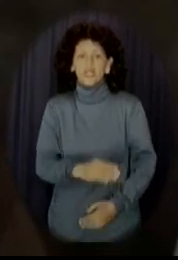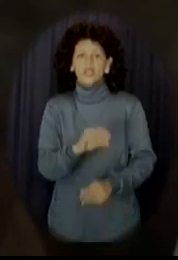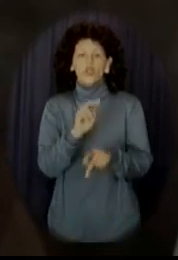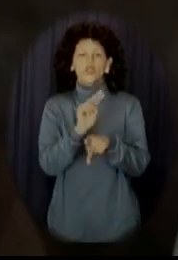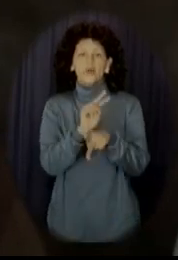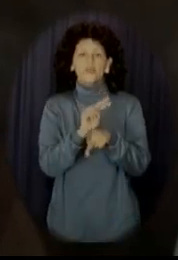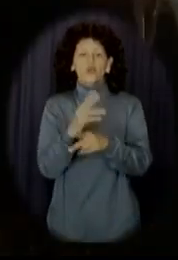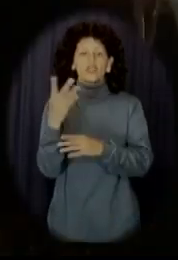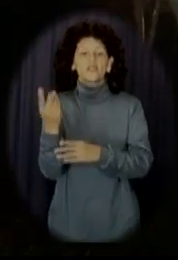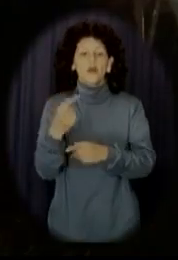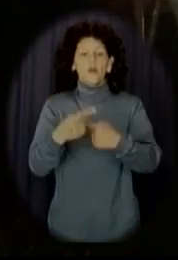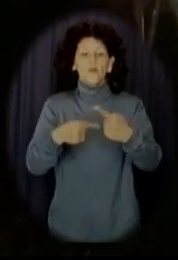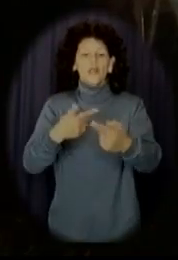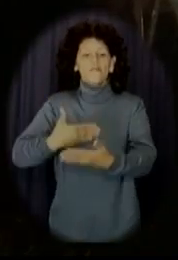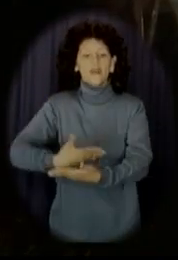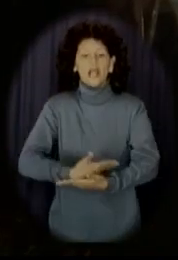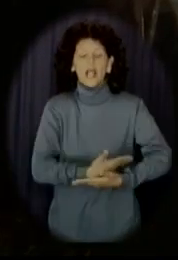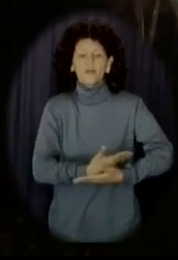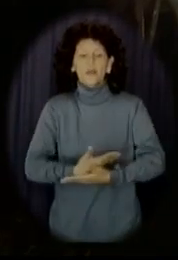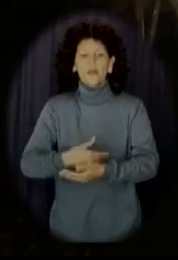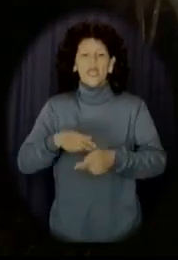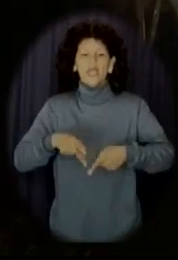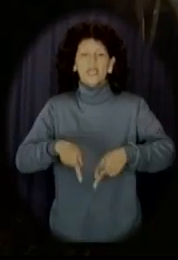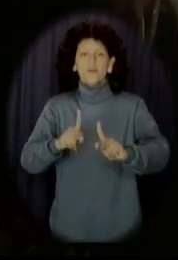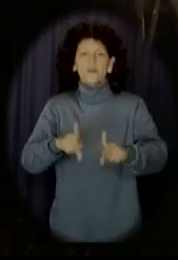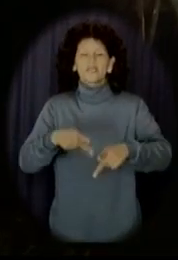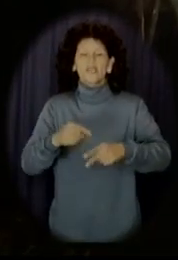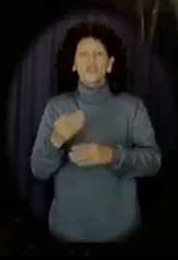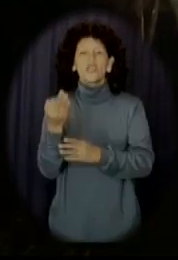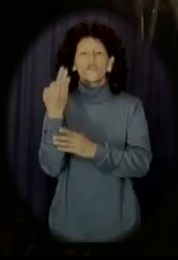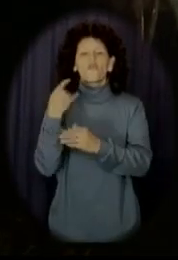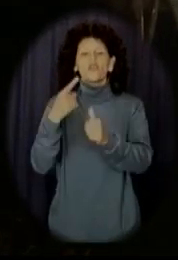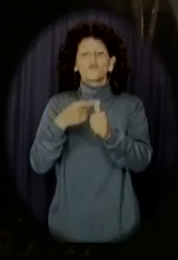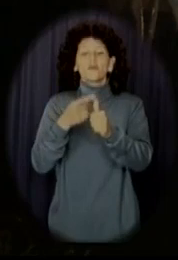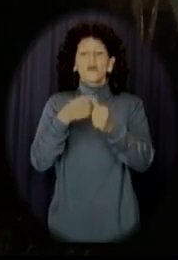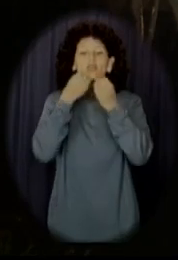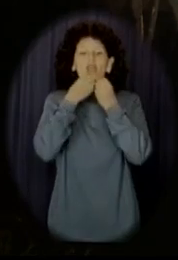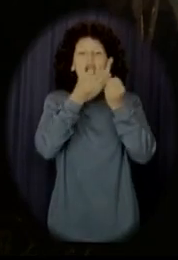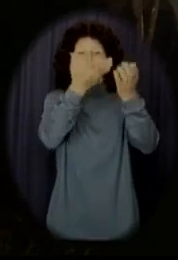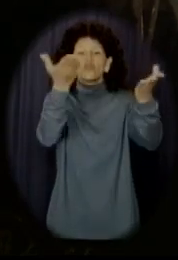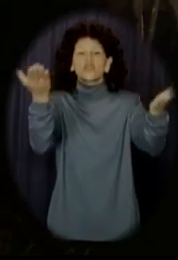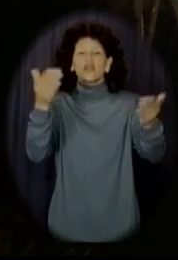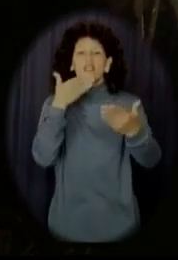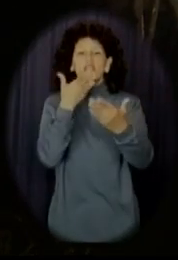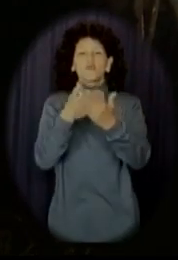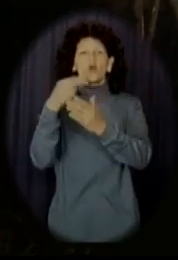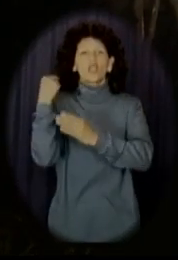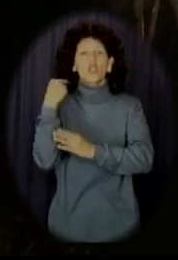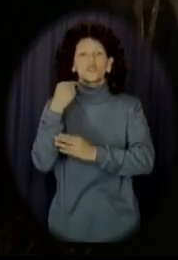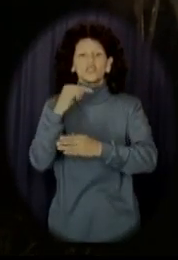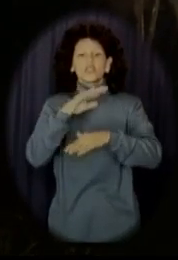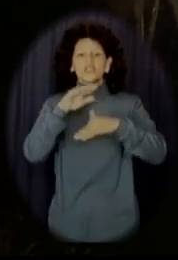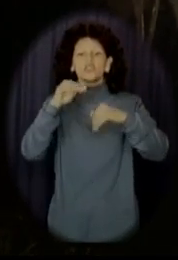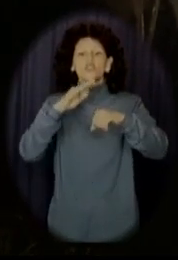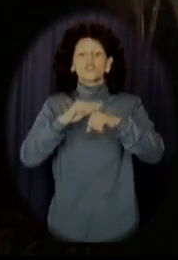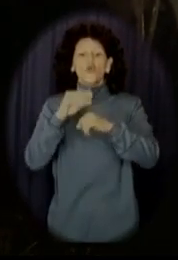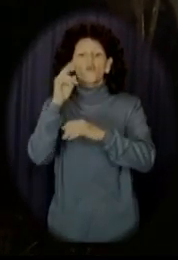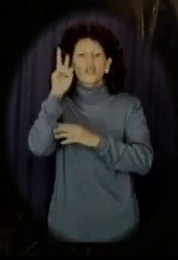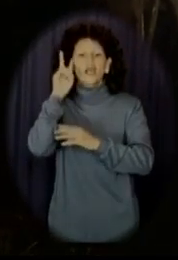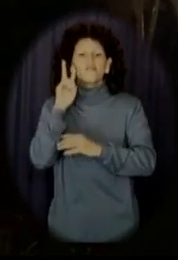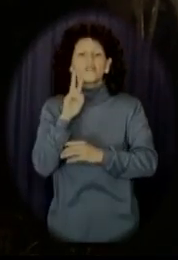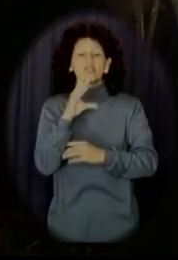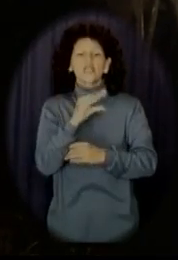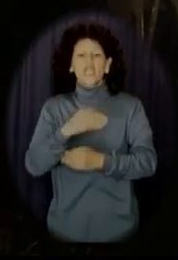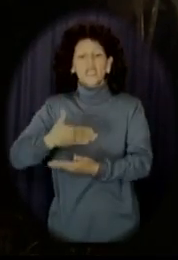Los pastores se apresuraron para ver al recién nacido en el pesebre, y fueron los primeros en difundir las buenas nuevas o evangelio sobre la